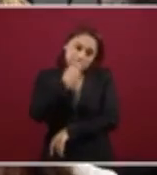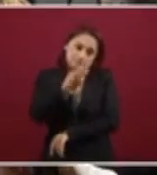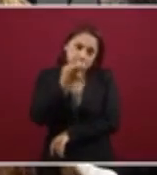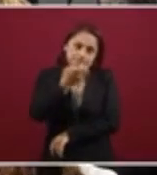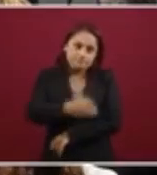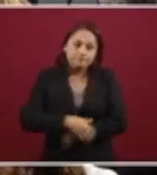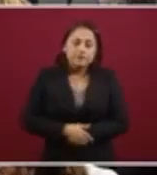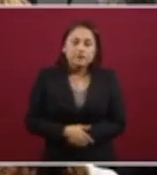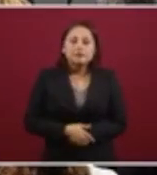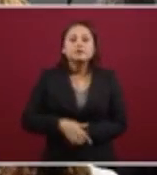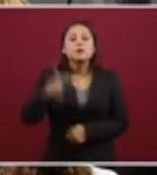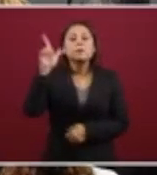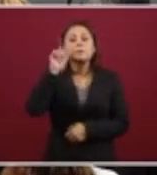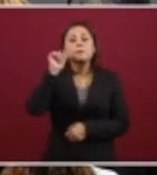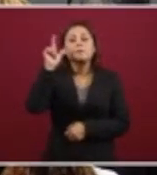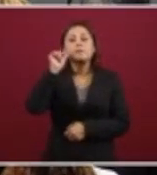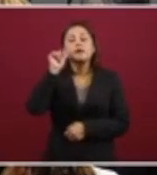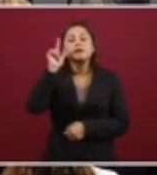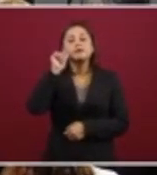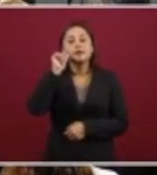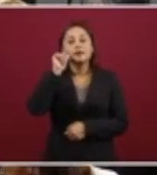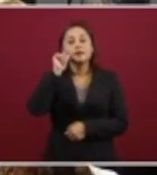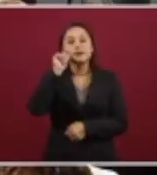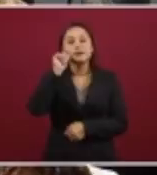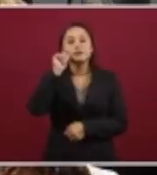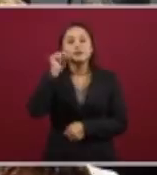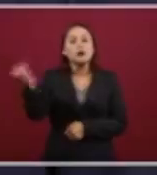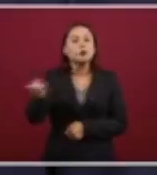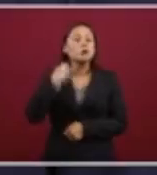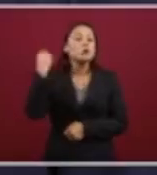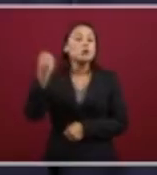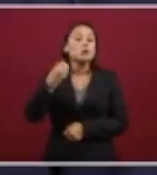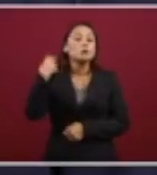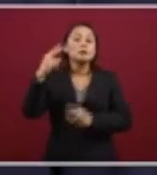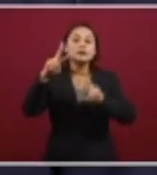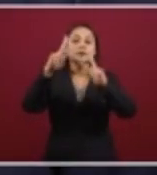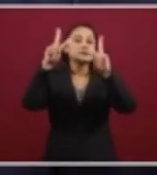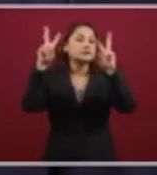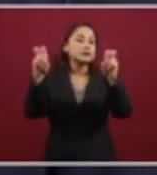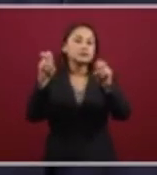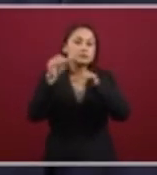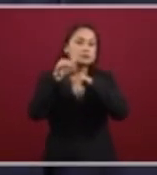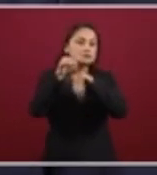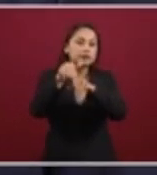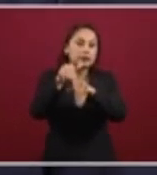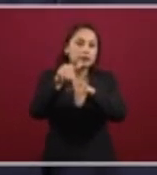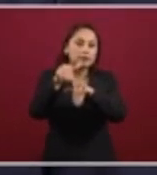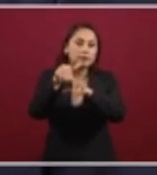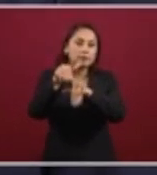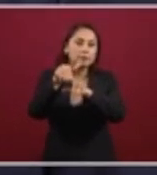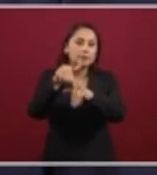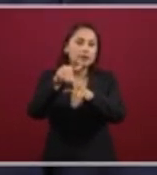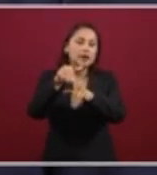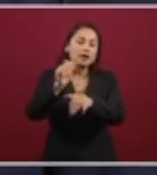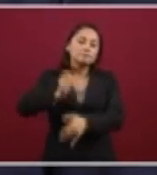última pregunta, mañana, presidente. Mañana vamos a hablar sobre la subasta de las